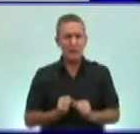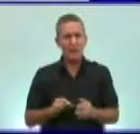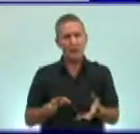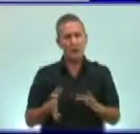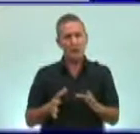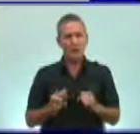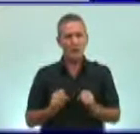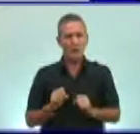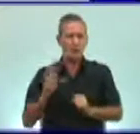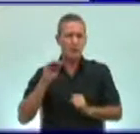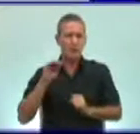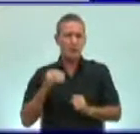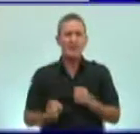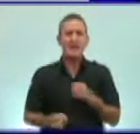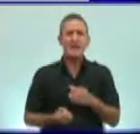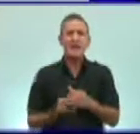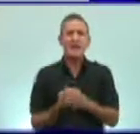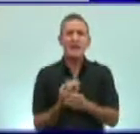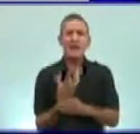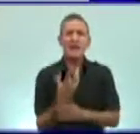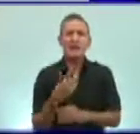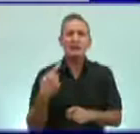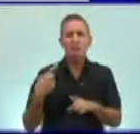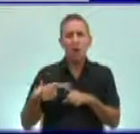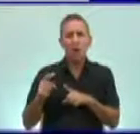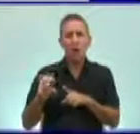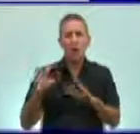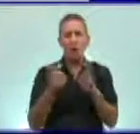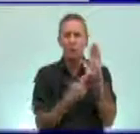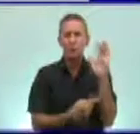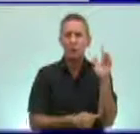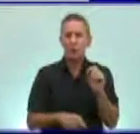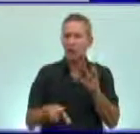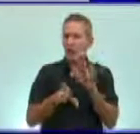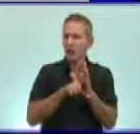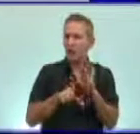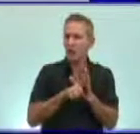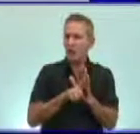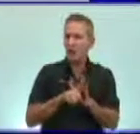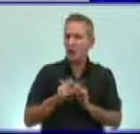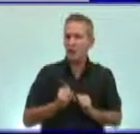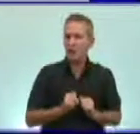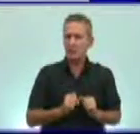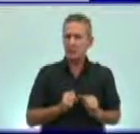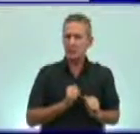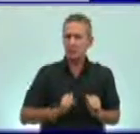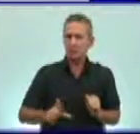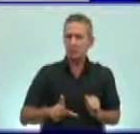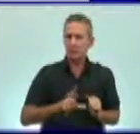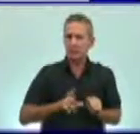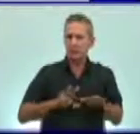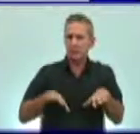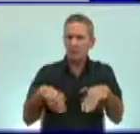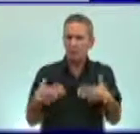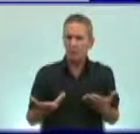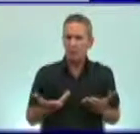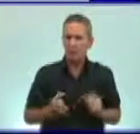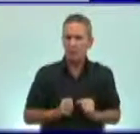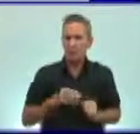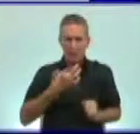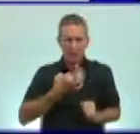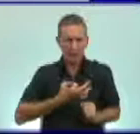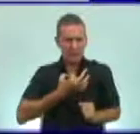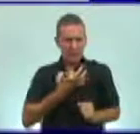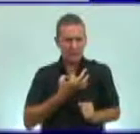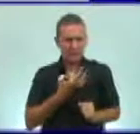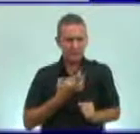así nacen otros elementos. ¿Cuál es la ley del socialismo? ¿Cuál era la ley del socialismo? Se plantea, y les